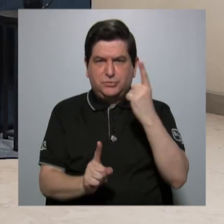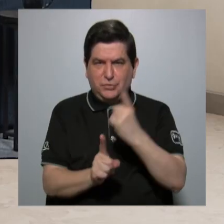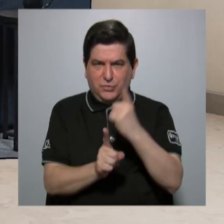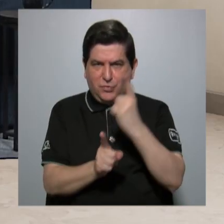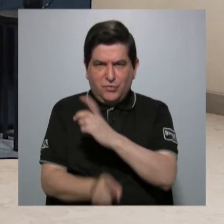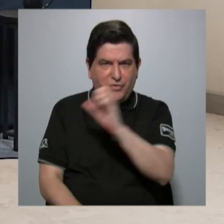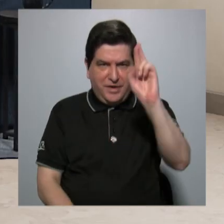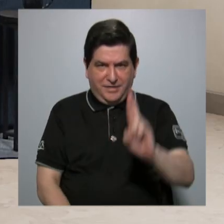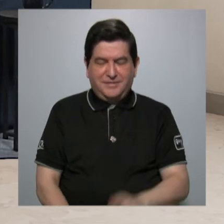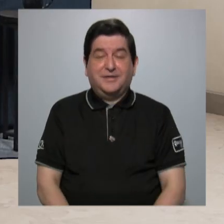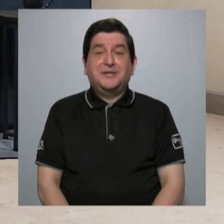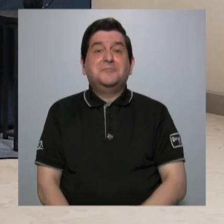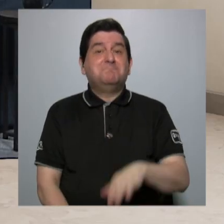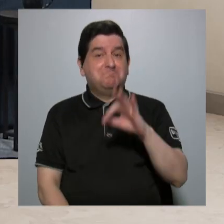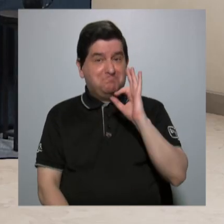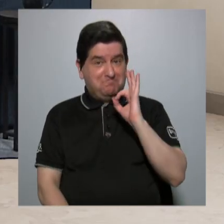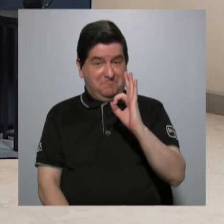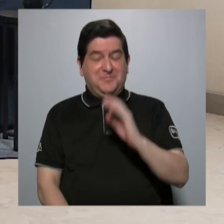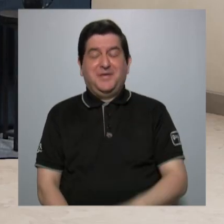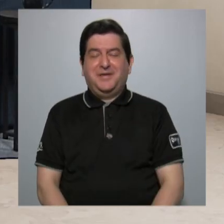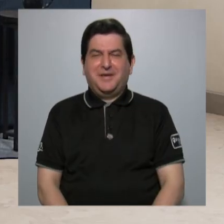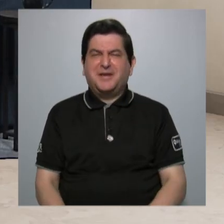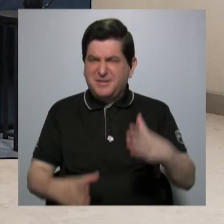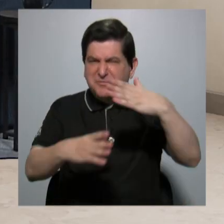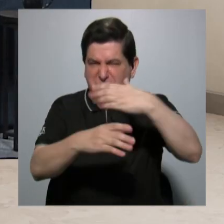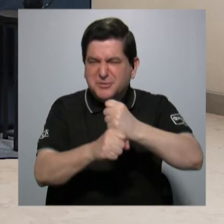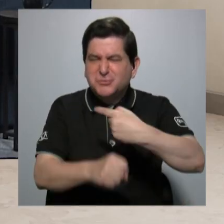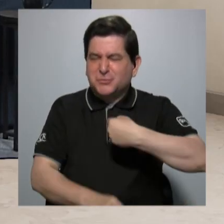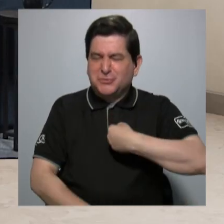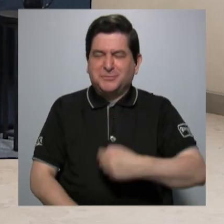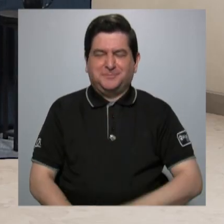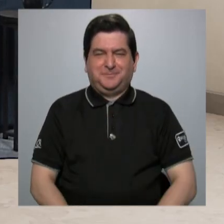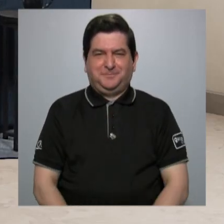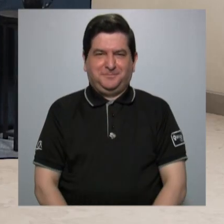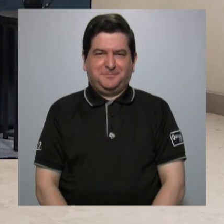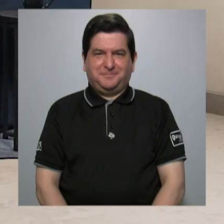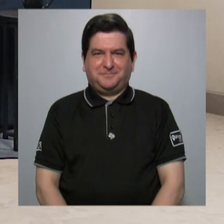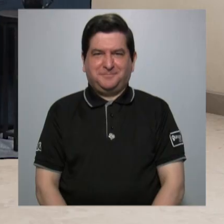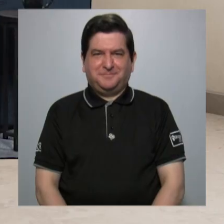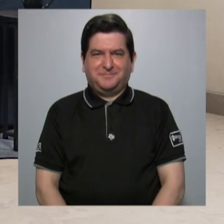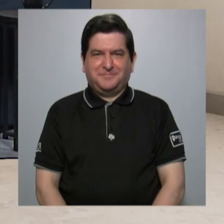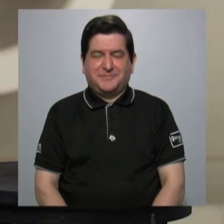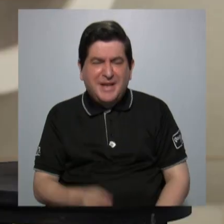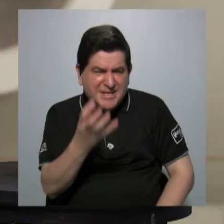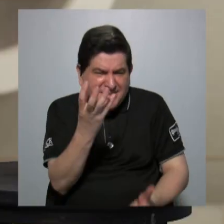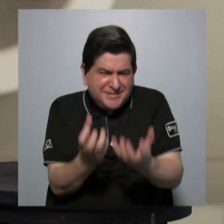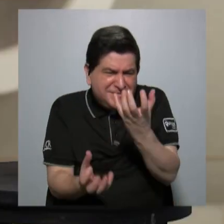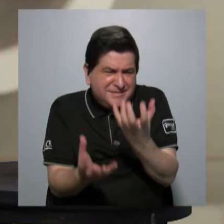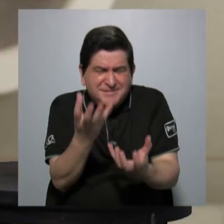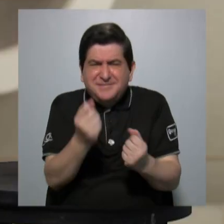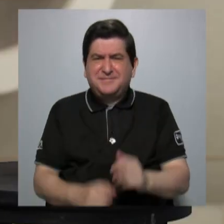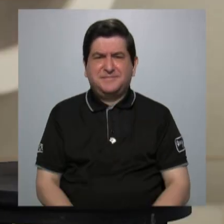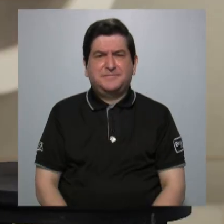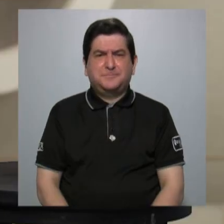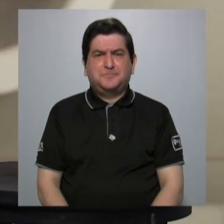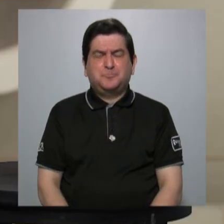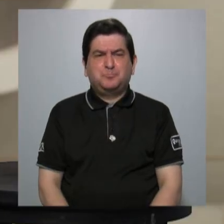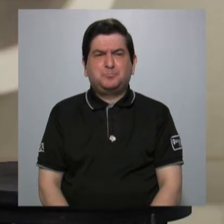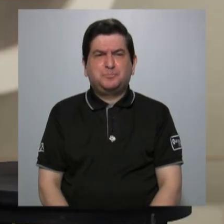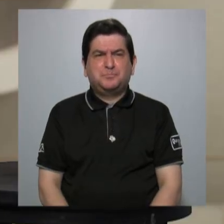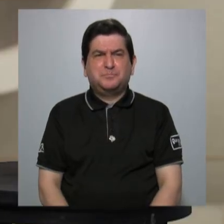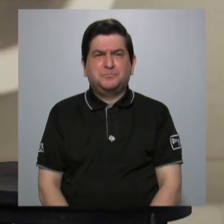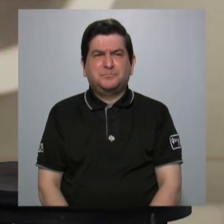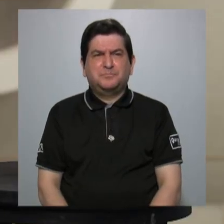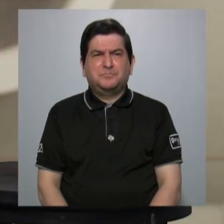opción viable en Costa Rica? Ok, don Gustavo, se la voy a resumir de esta forma. Vea, la incineración